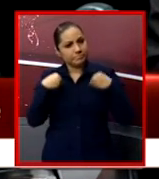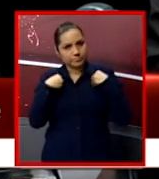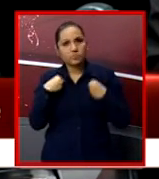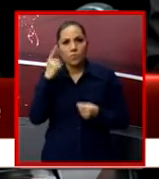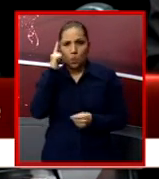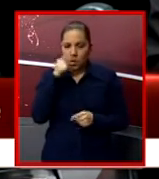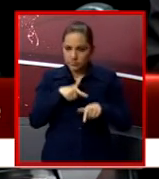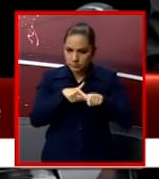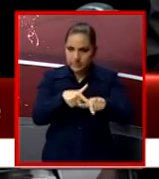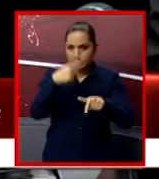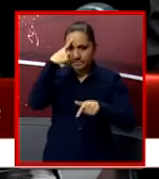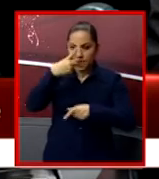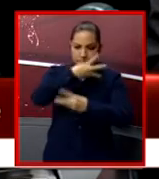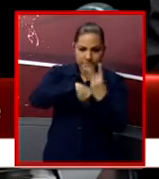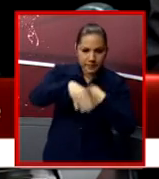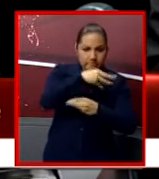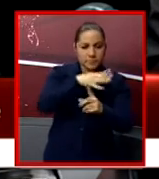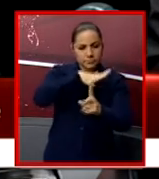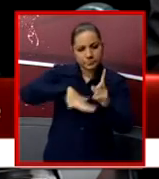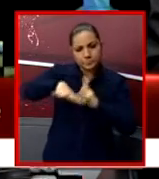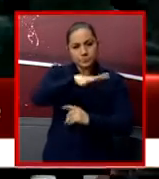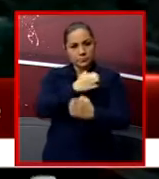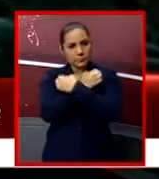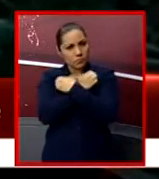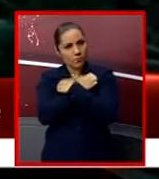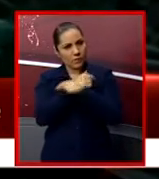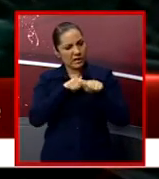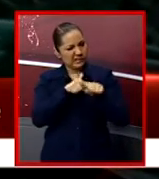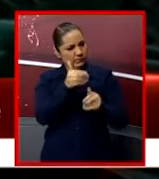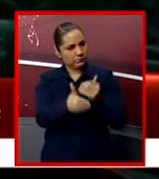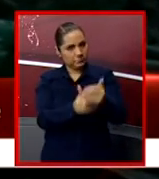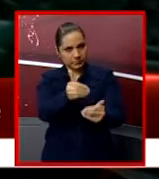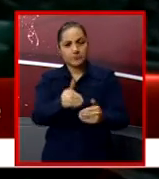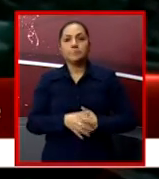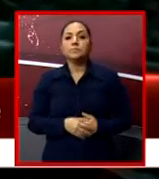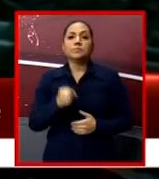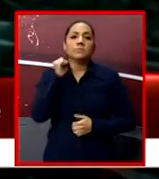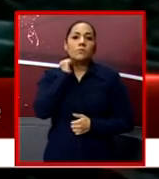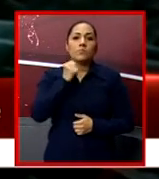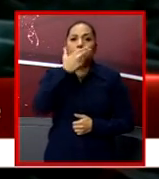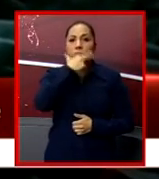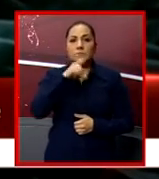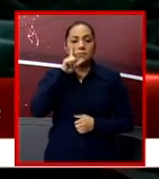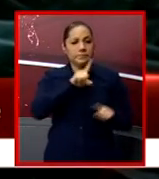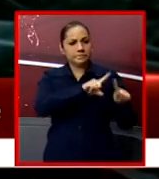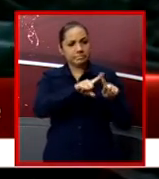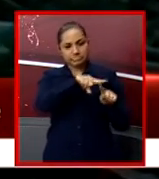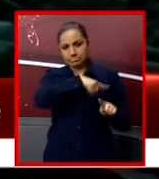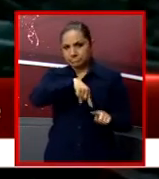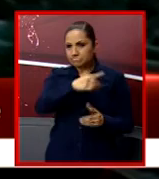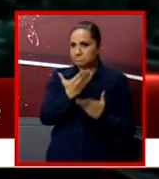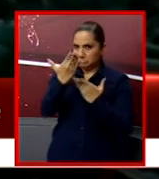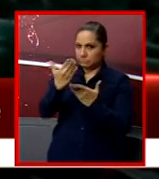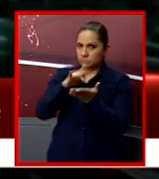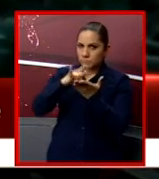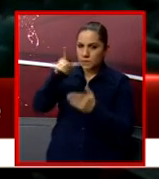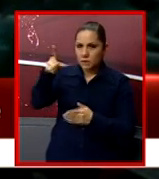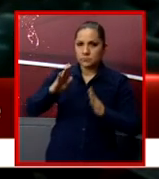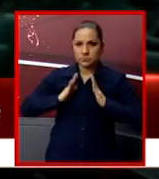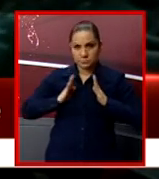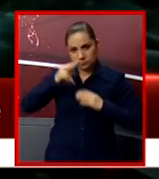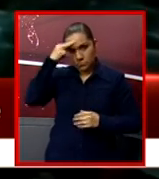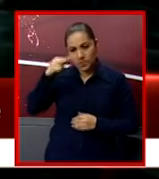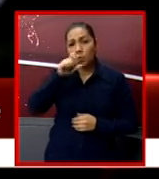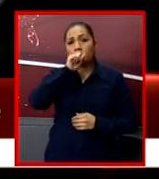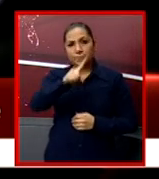económicas, sociales y educativas. Senadoras y senadores expresaron su reconocimiento al Ejército Mexicano y a la Armada